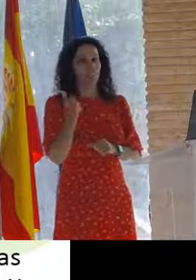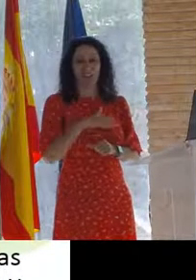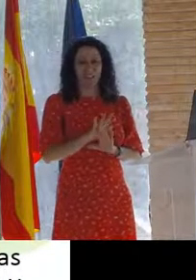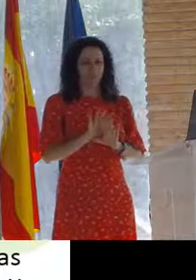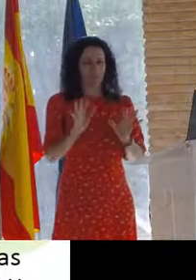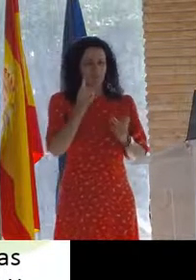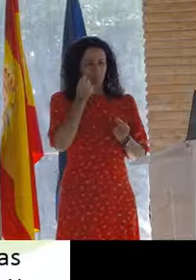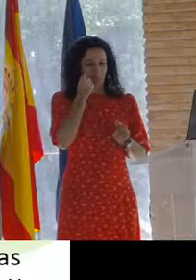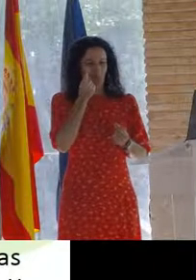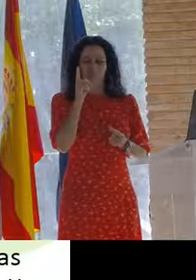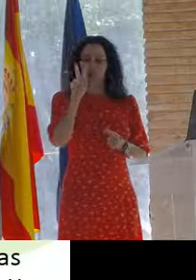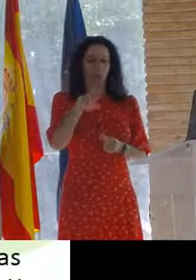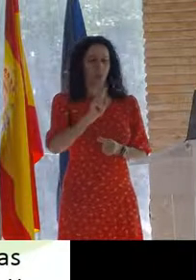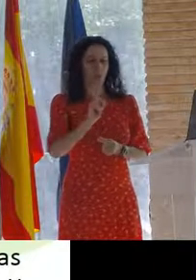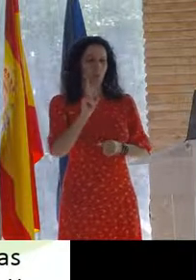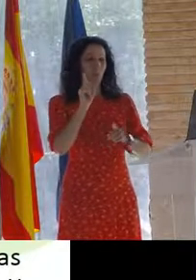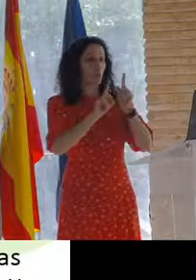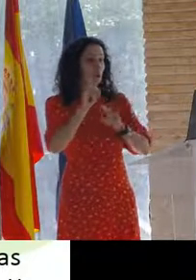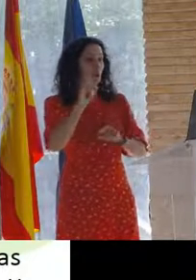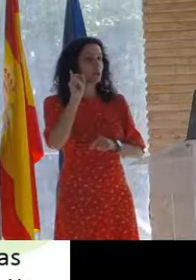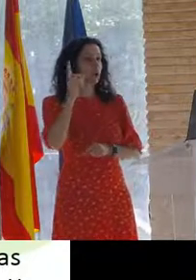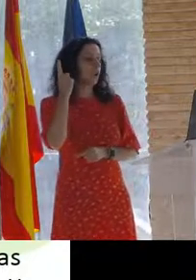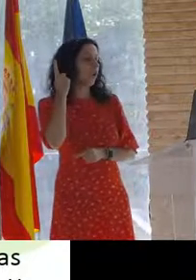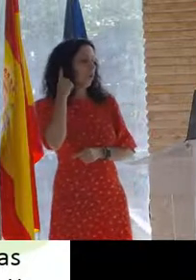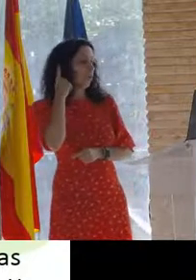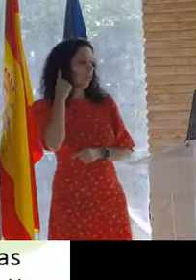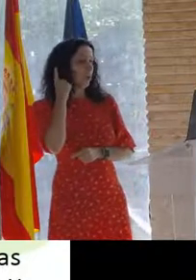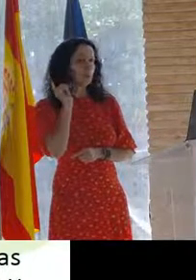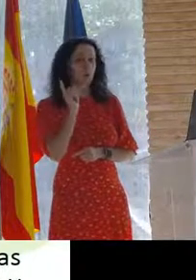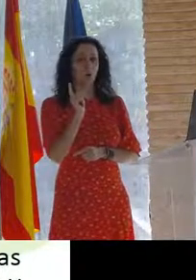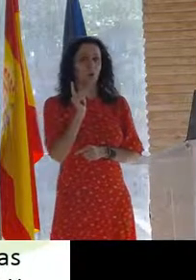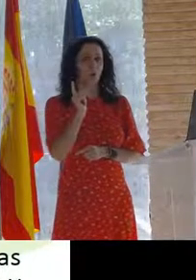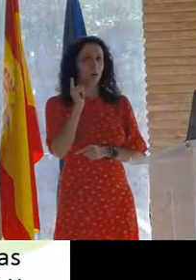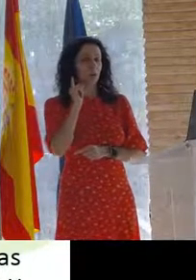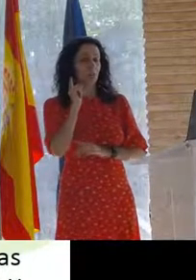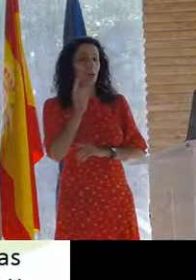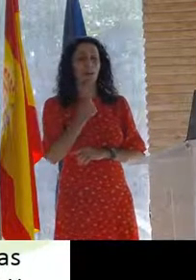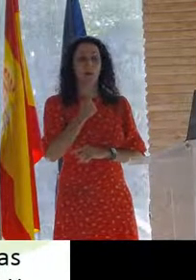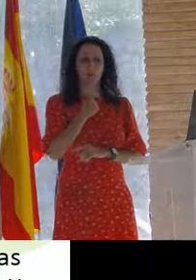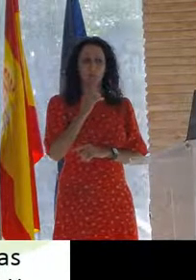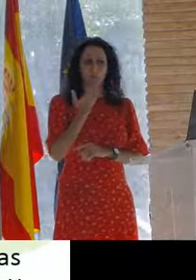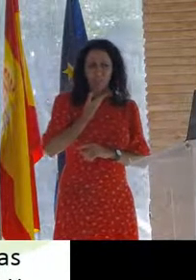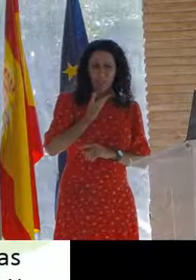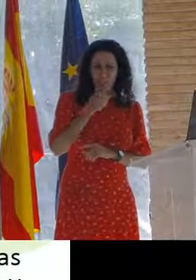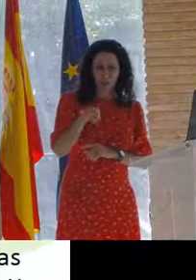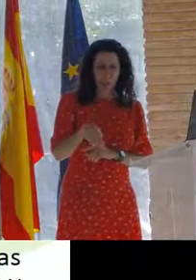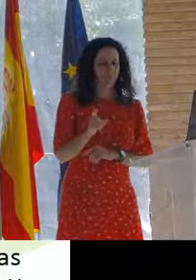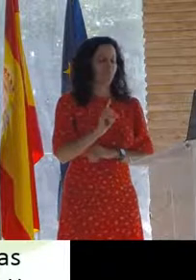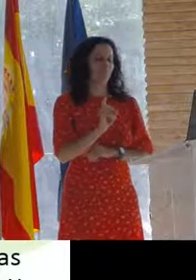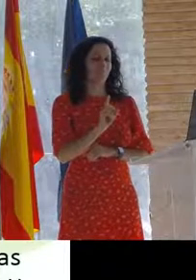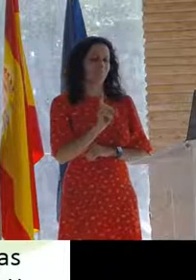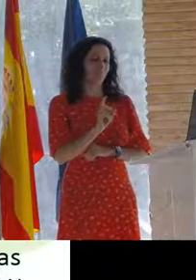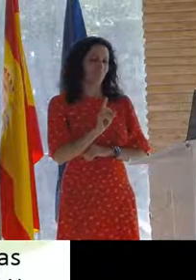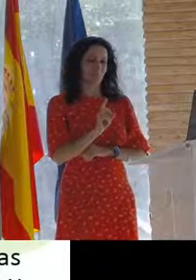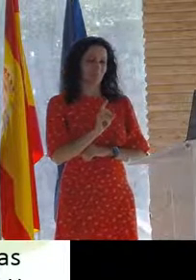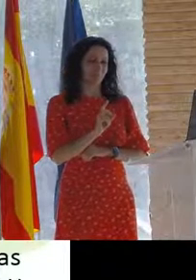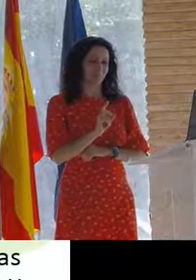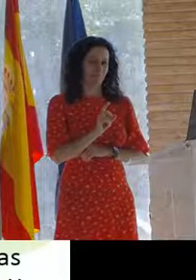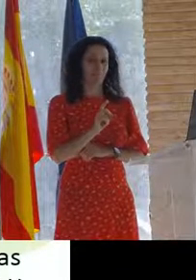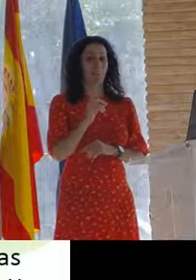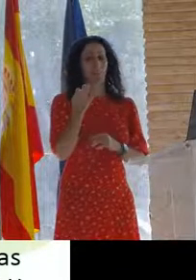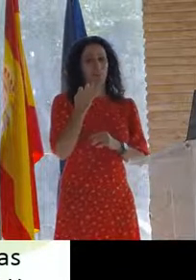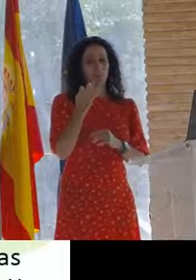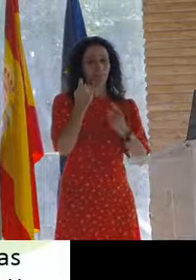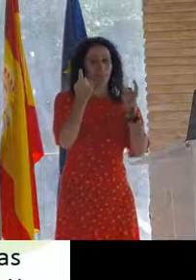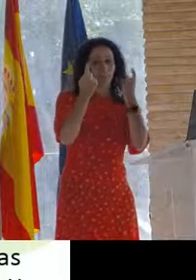lo que no podemos hablar igual que el resto de personas oyentes porque no escuchamos no tenemos esa retroalimentación Entonces yo no tengo afectada las